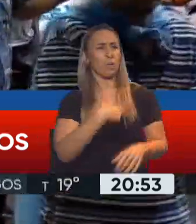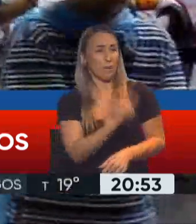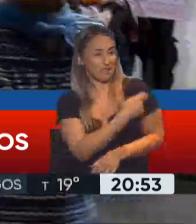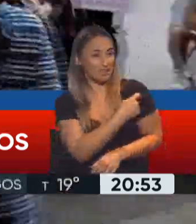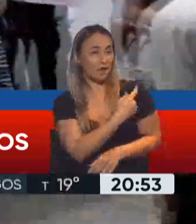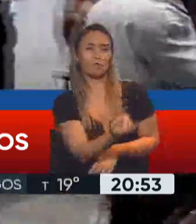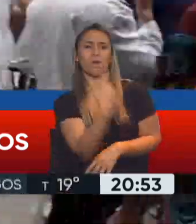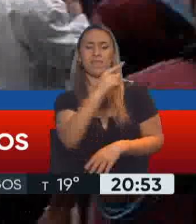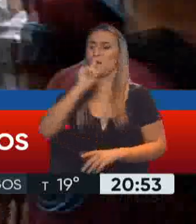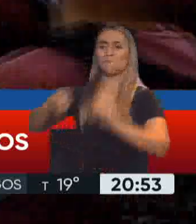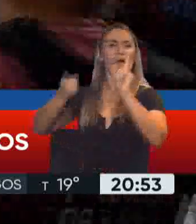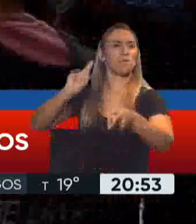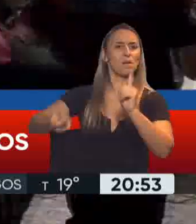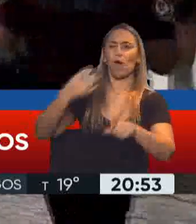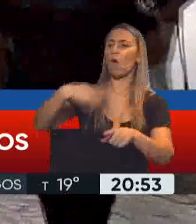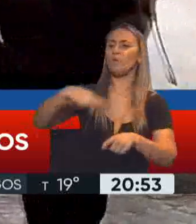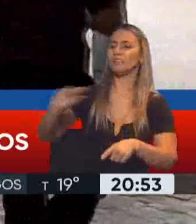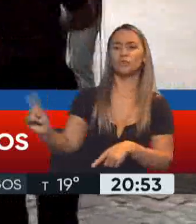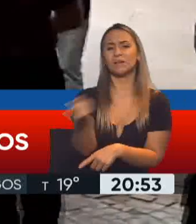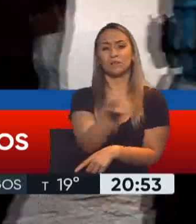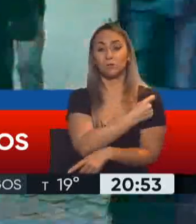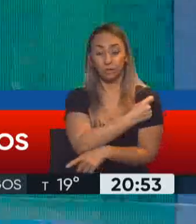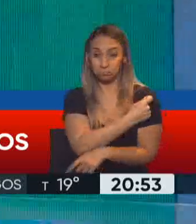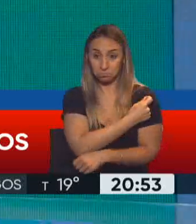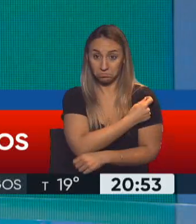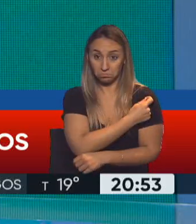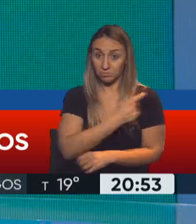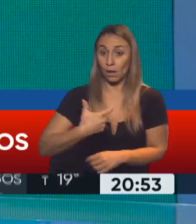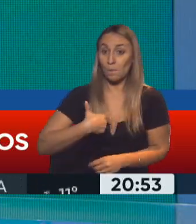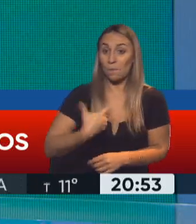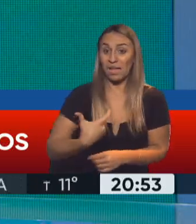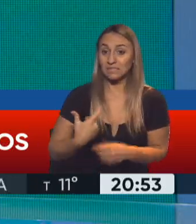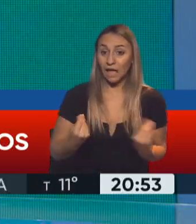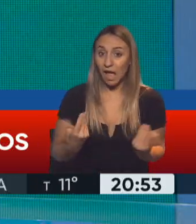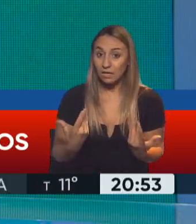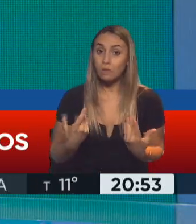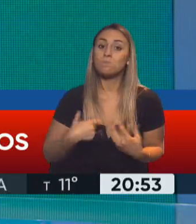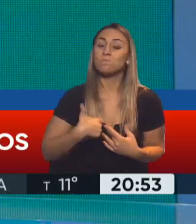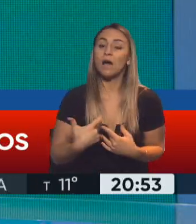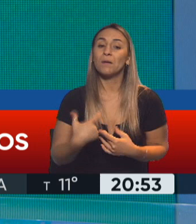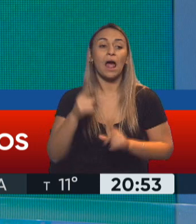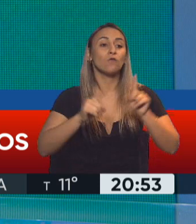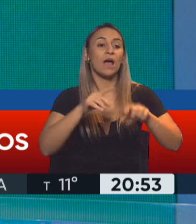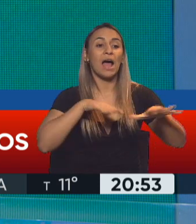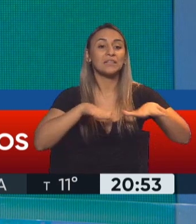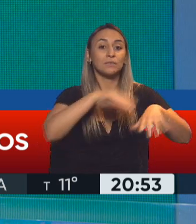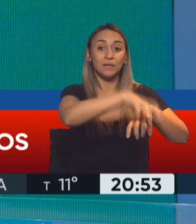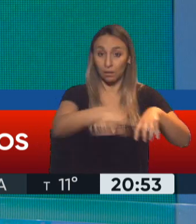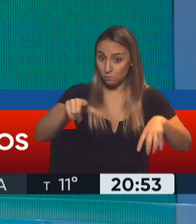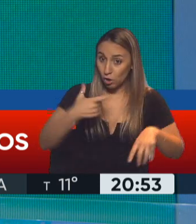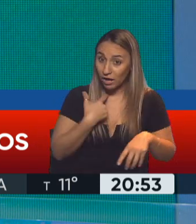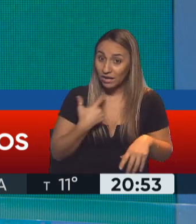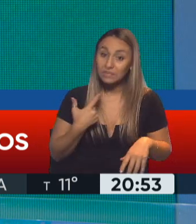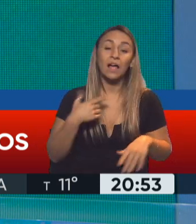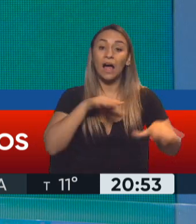no se puede obligar a la población nadie te está obligando al pase sanitario es un requerimiento para determinadas actividades quieres realizar actividades de